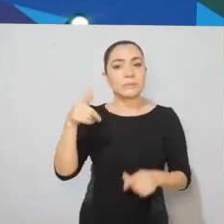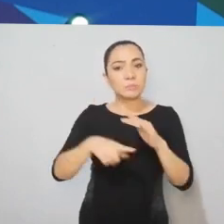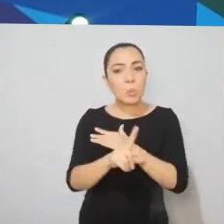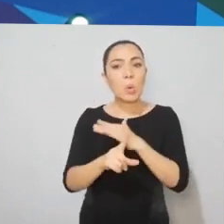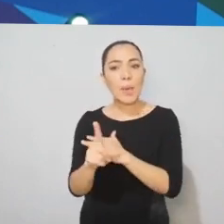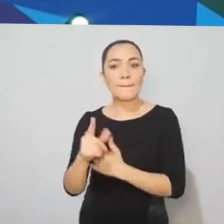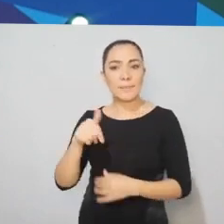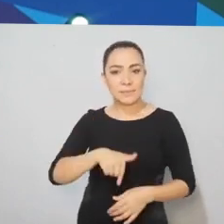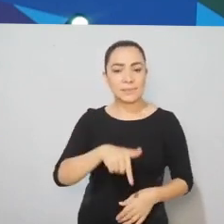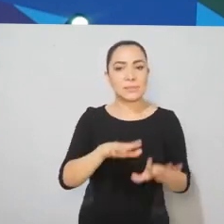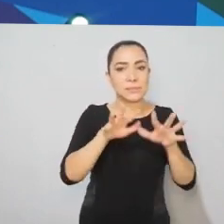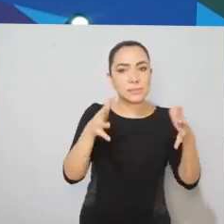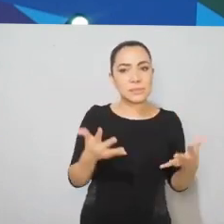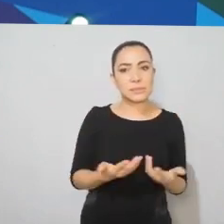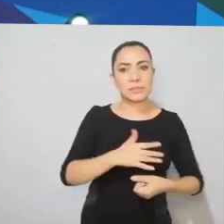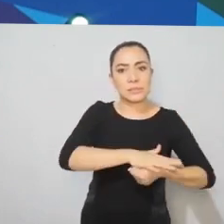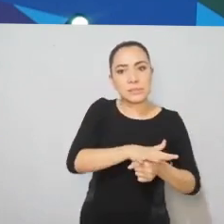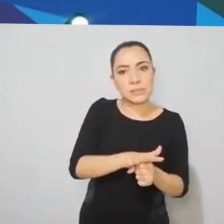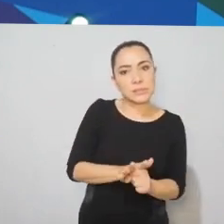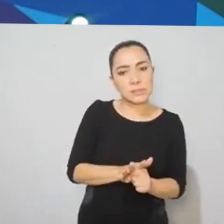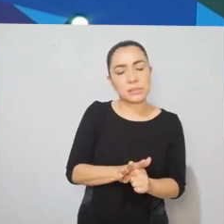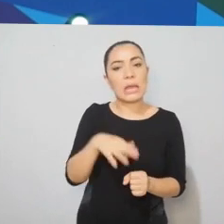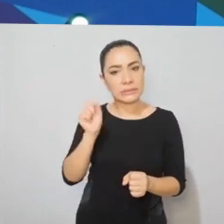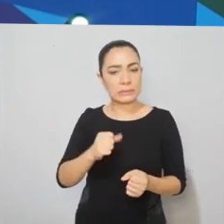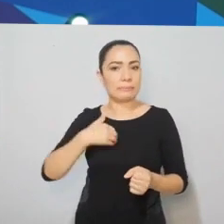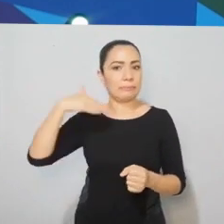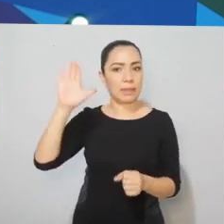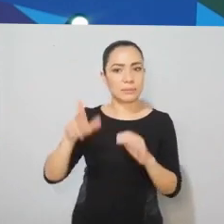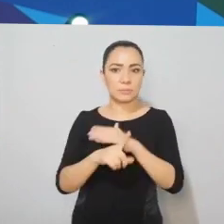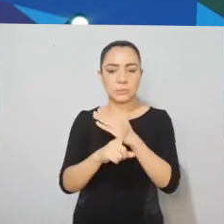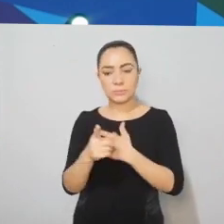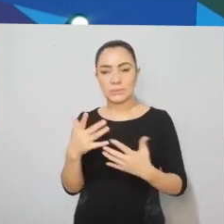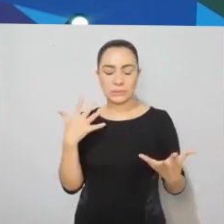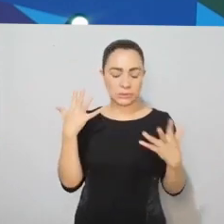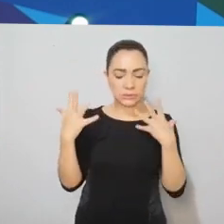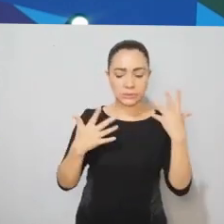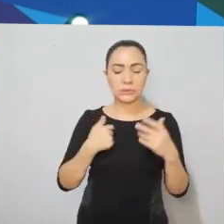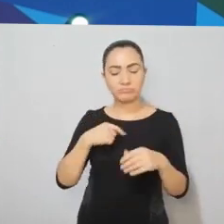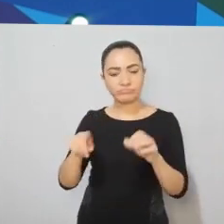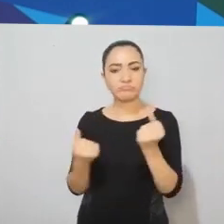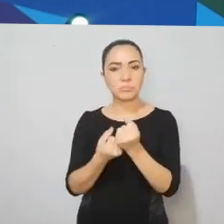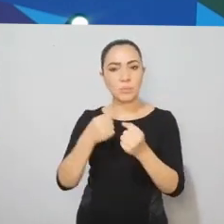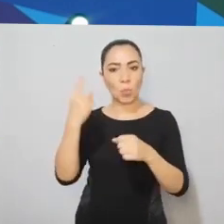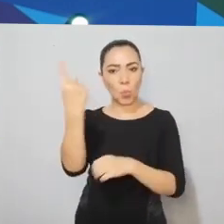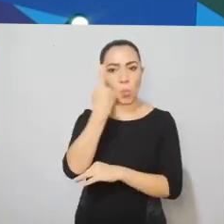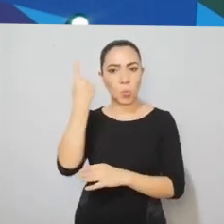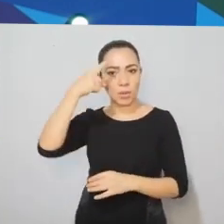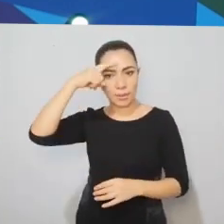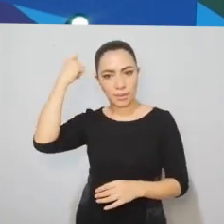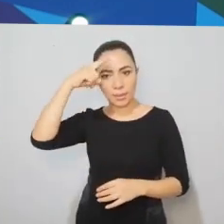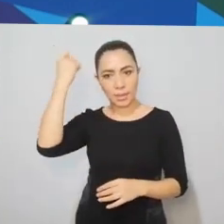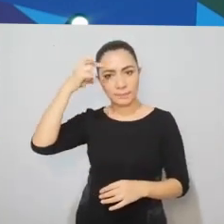que actualmente estamos viviendo por la COVID-19. En esa línea de pensamiento,